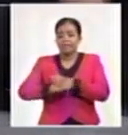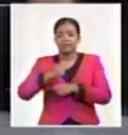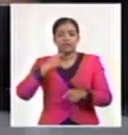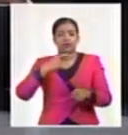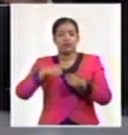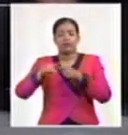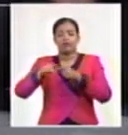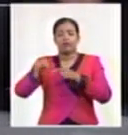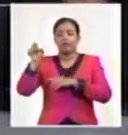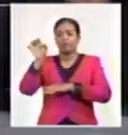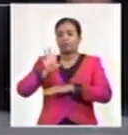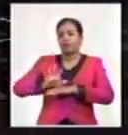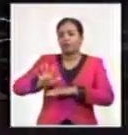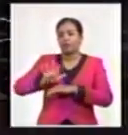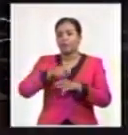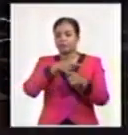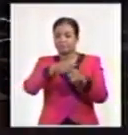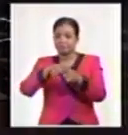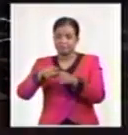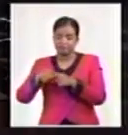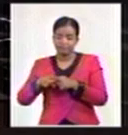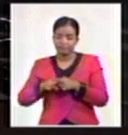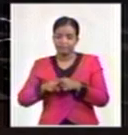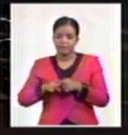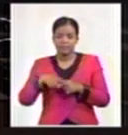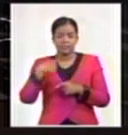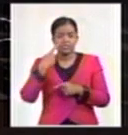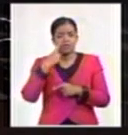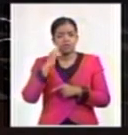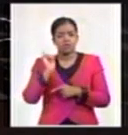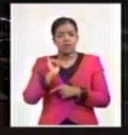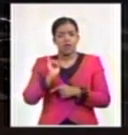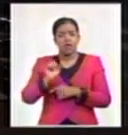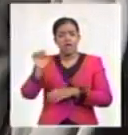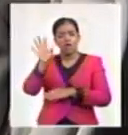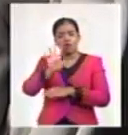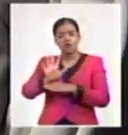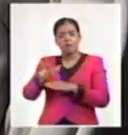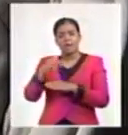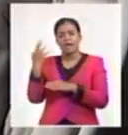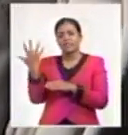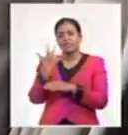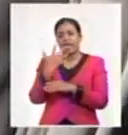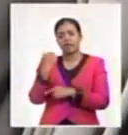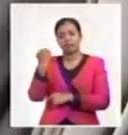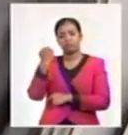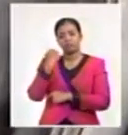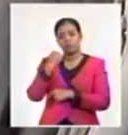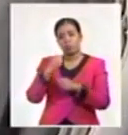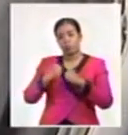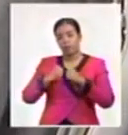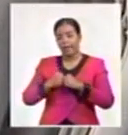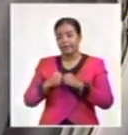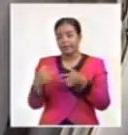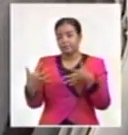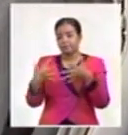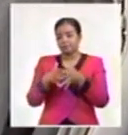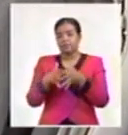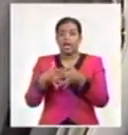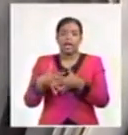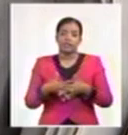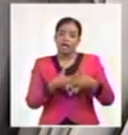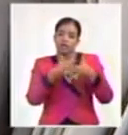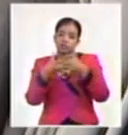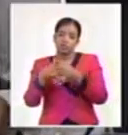que, de eso después le voy a preguntar a Jorge, más subordinada a Estados Unidos, dentro del paraguas de la OTAN, por